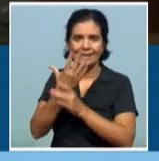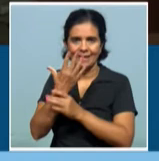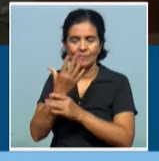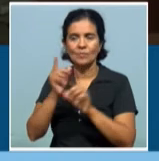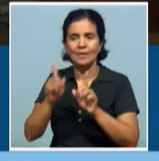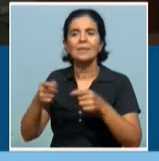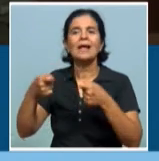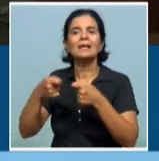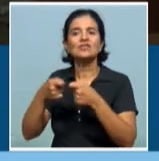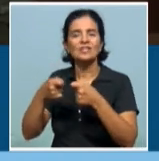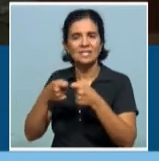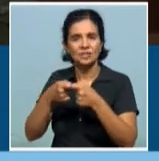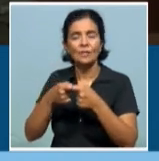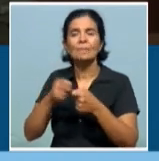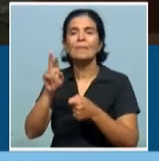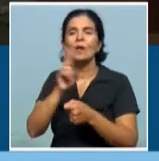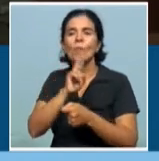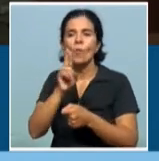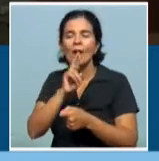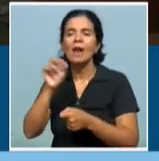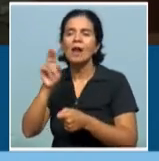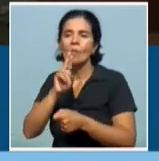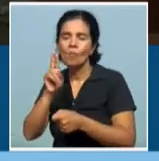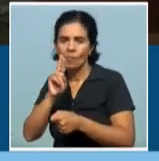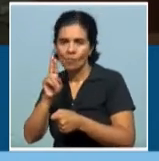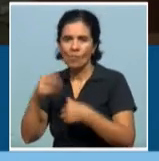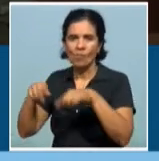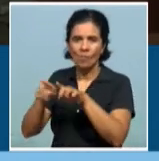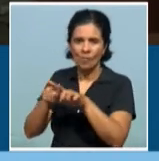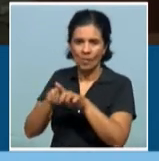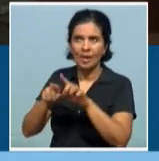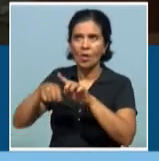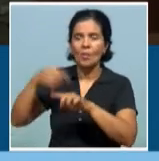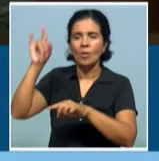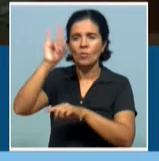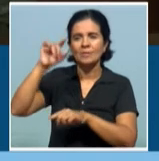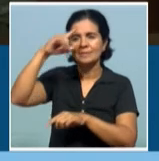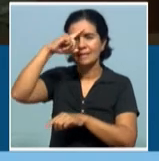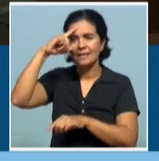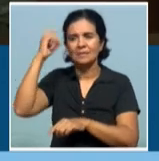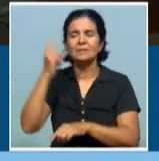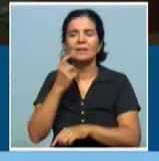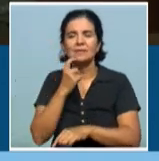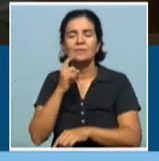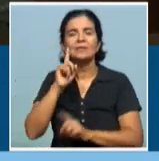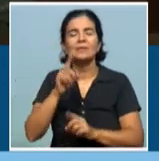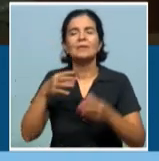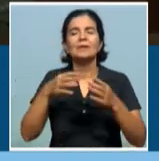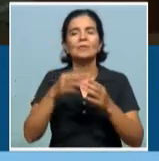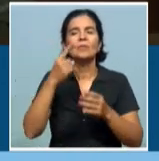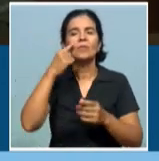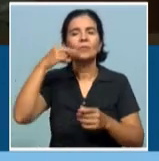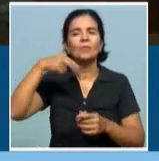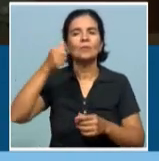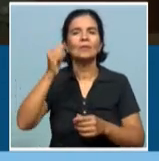Lesbianas, Gays, Bisexuales y Trans, con la Universidad Nacional de San Luis y con el INADI, además